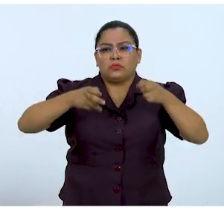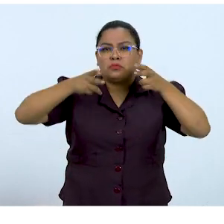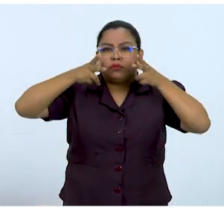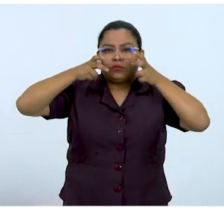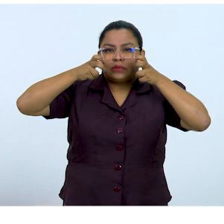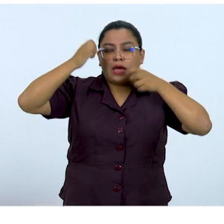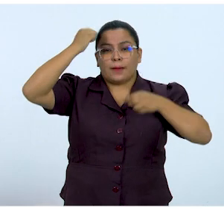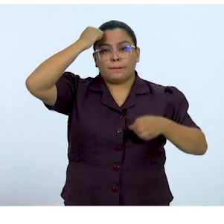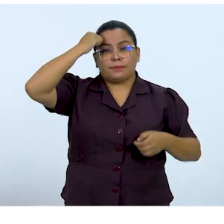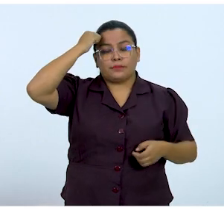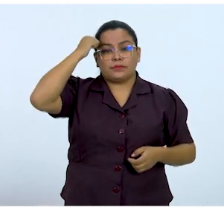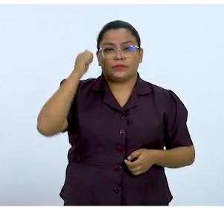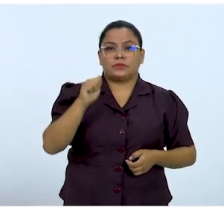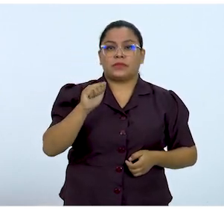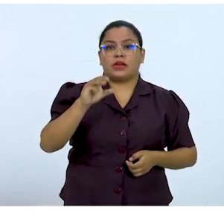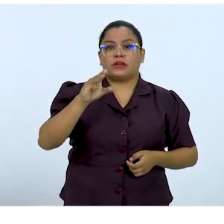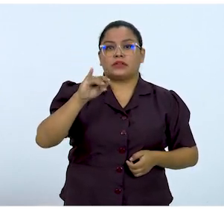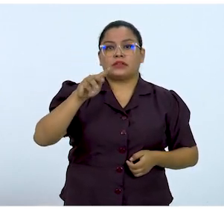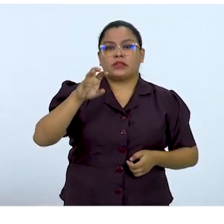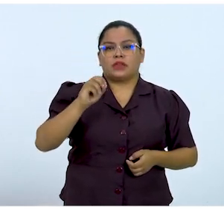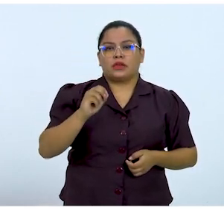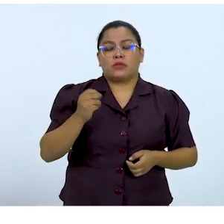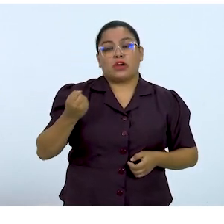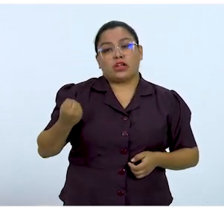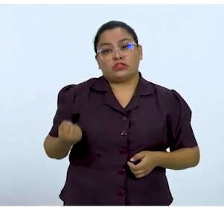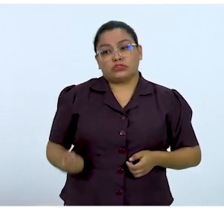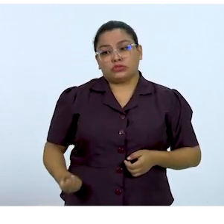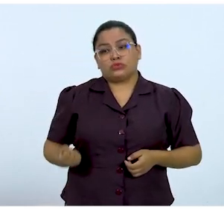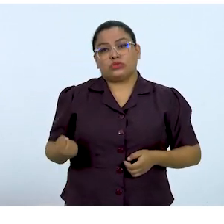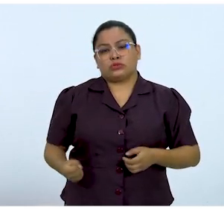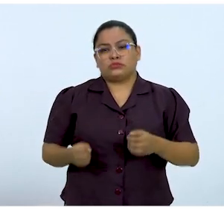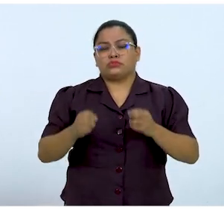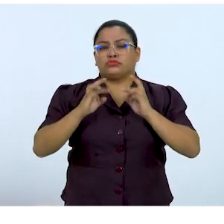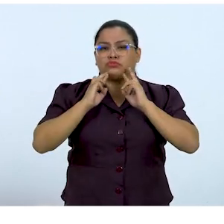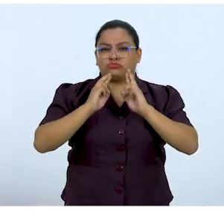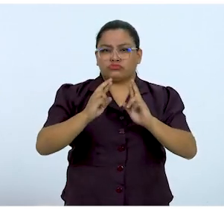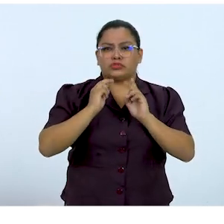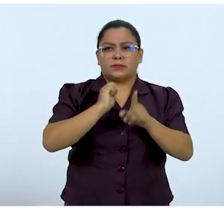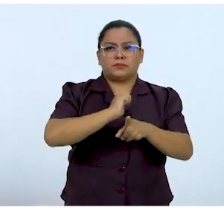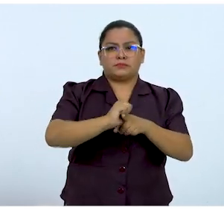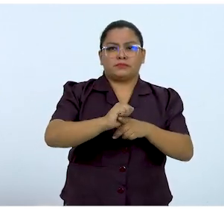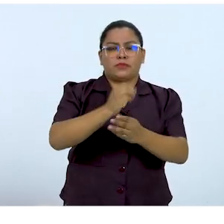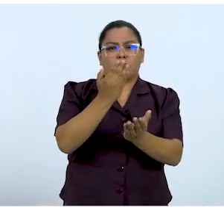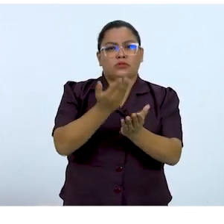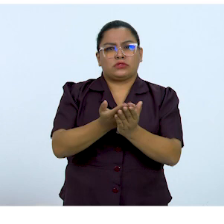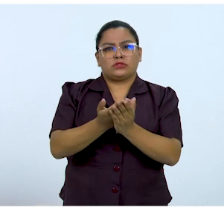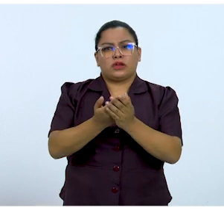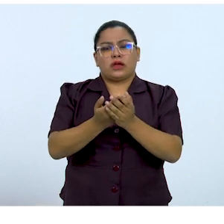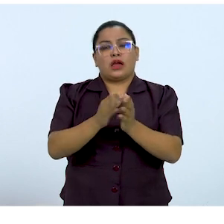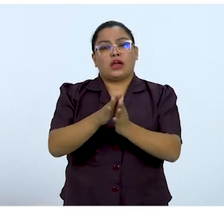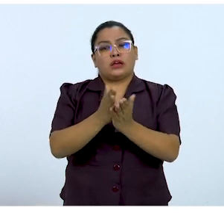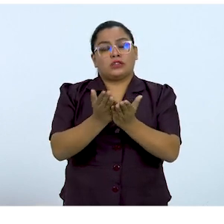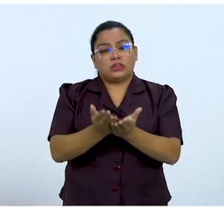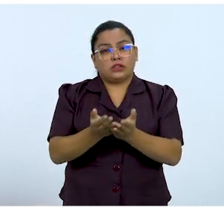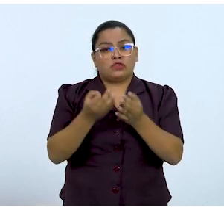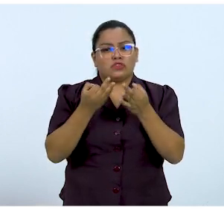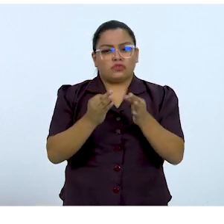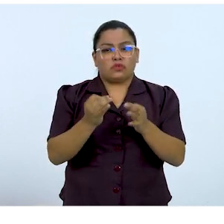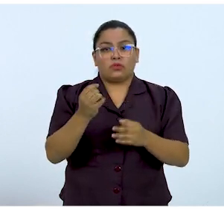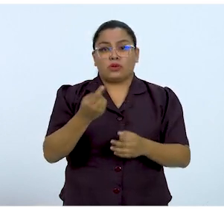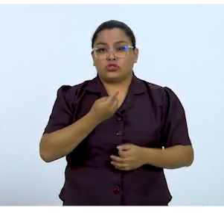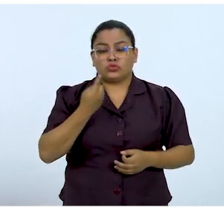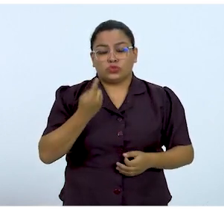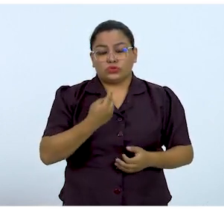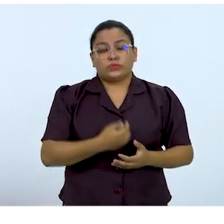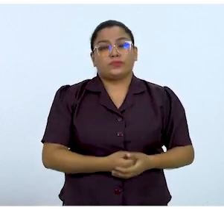Podemos observar aprendizaje activo cuando el estudiante resuelve los ejercicios propuestos en el libro de texto de